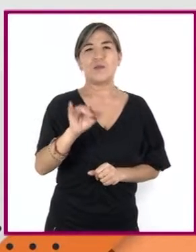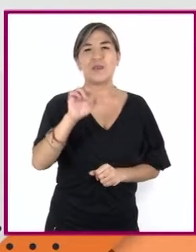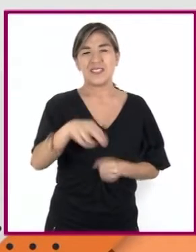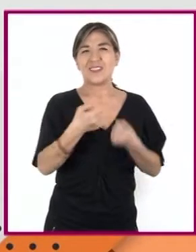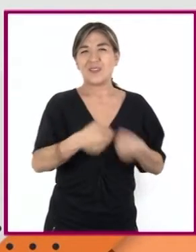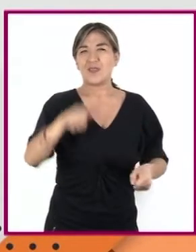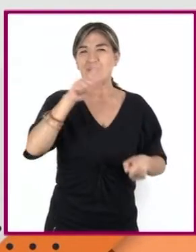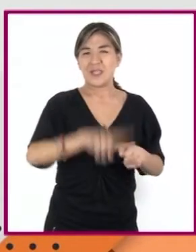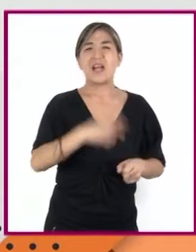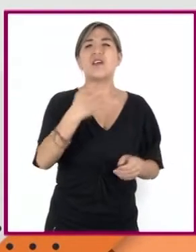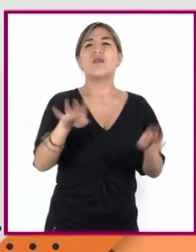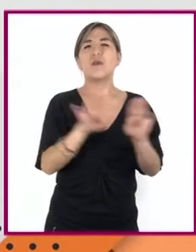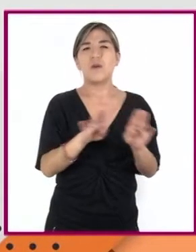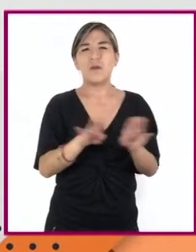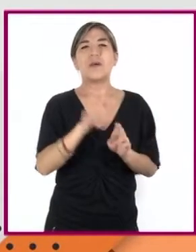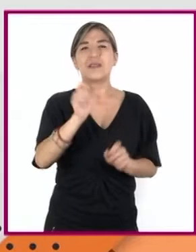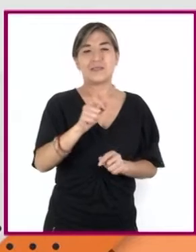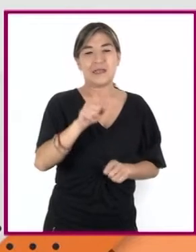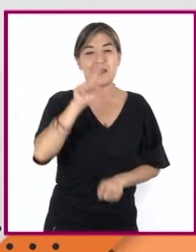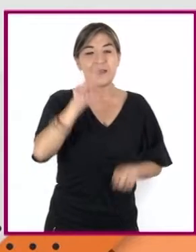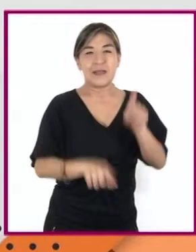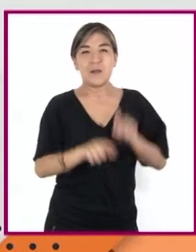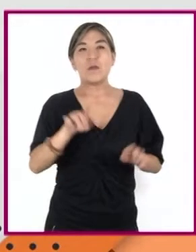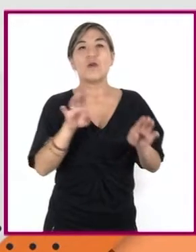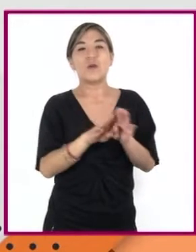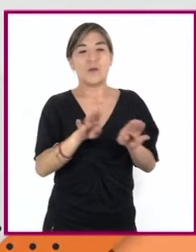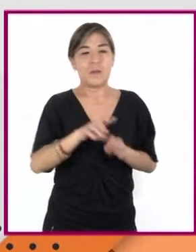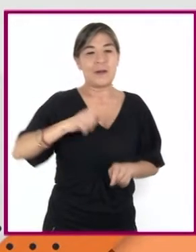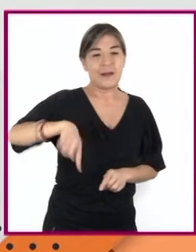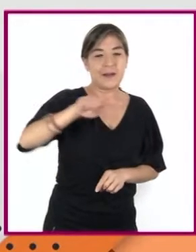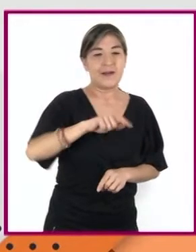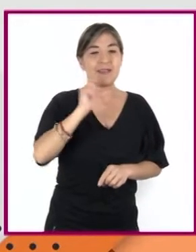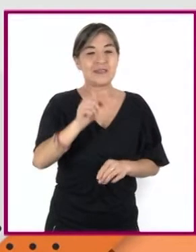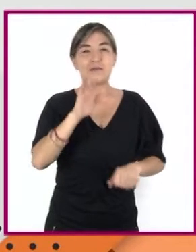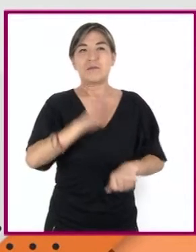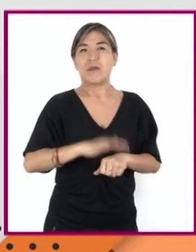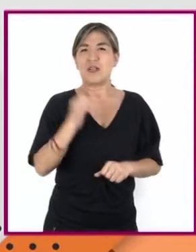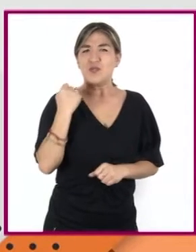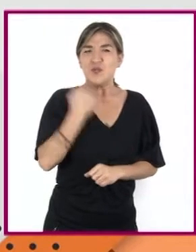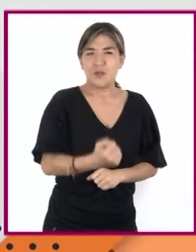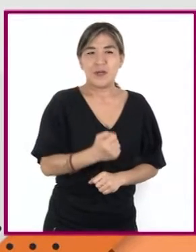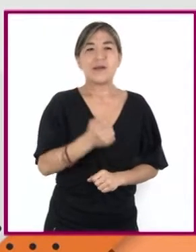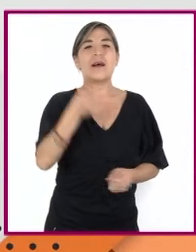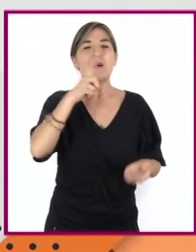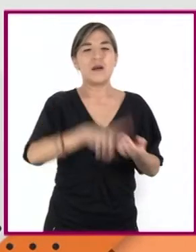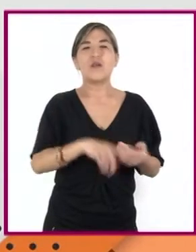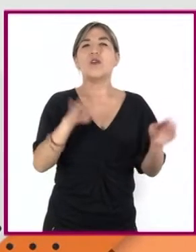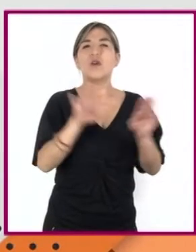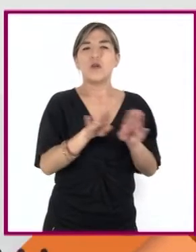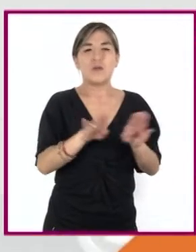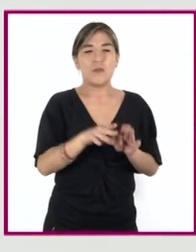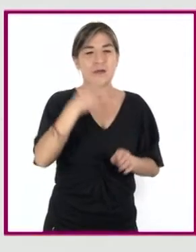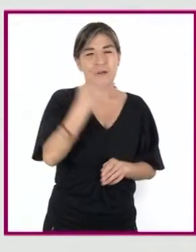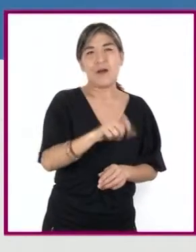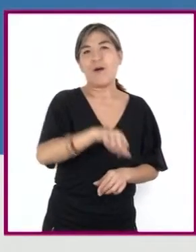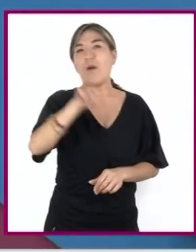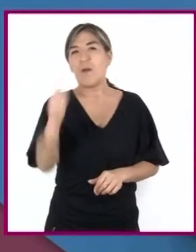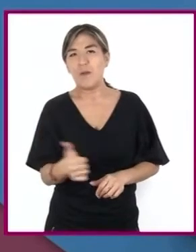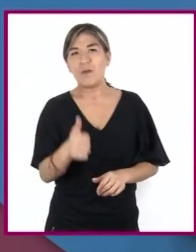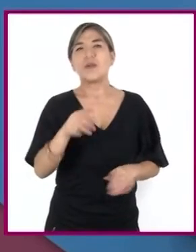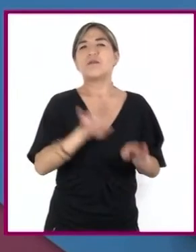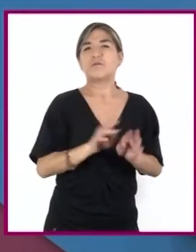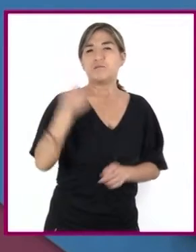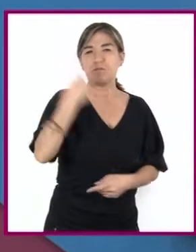Spencer, defendía que, en tanto que las especies más fuertes eran las que se sobreponían a las otras,